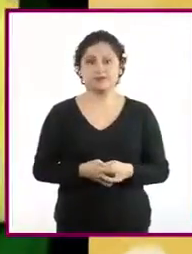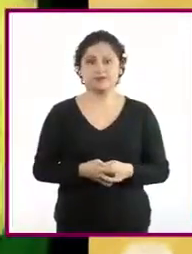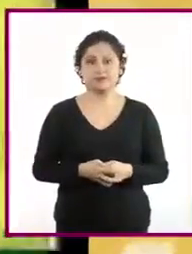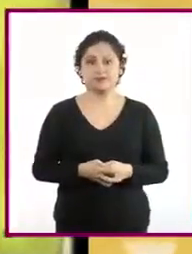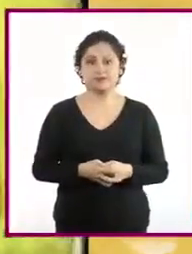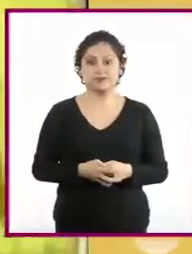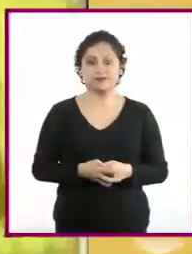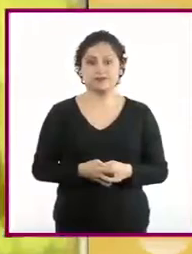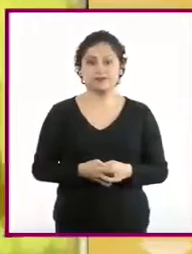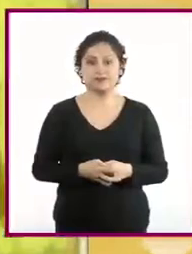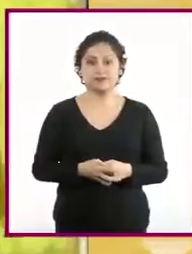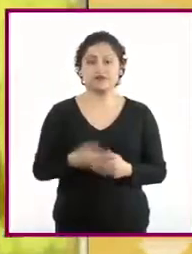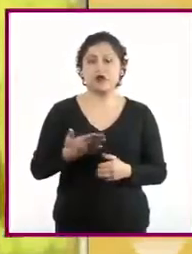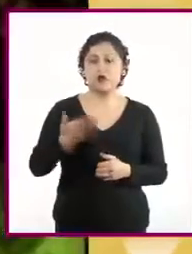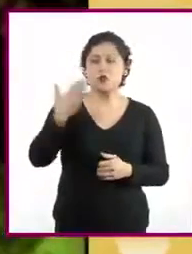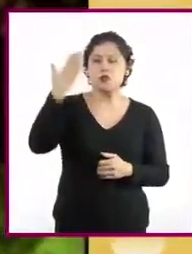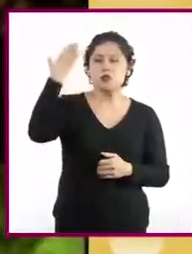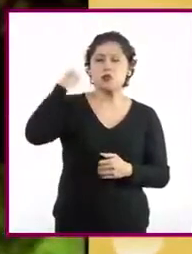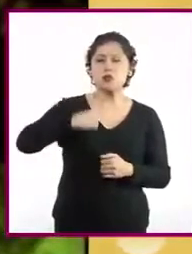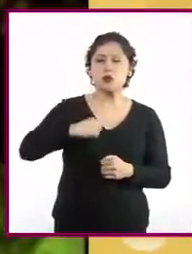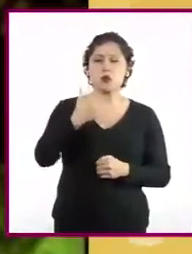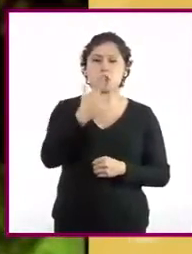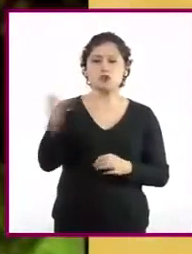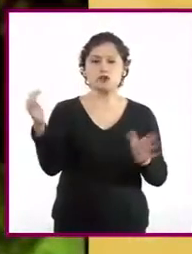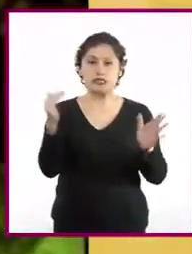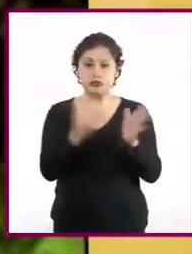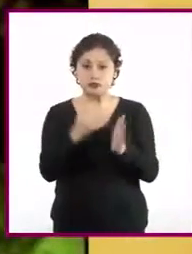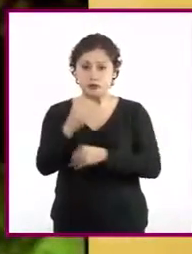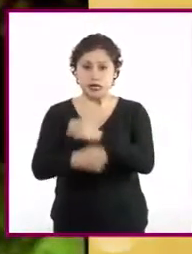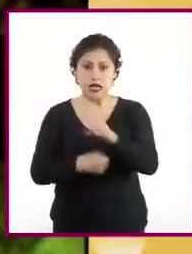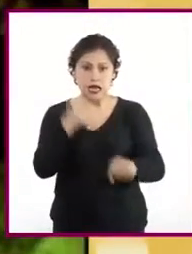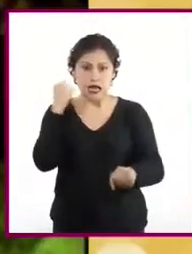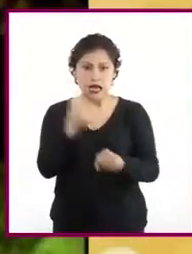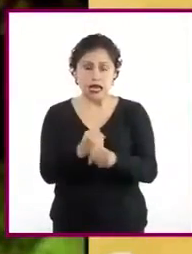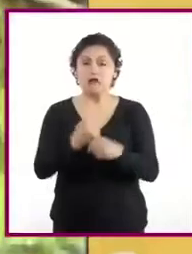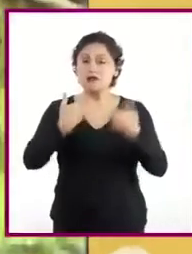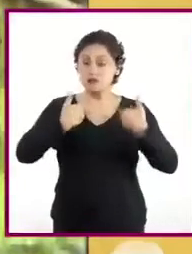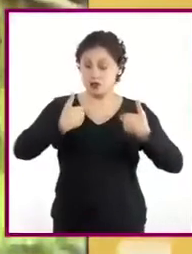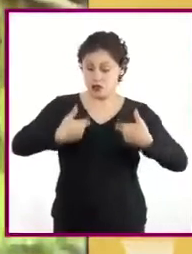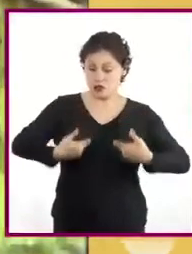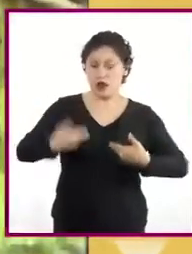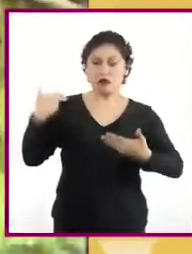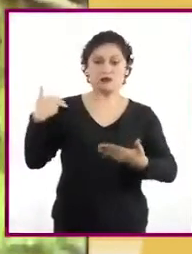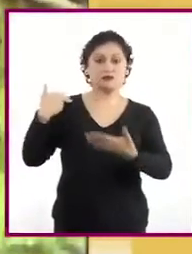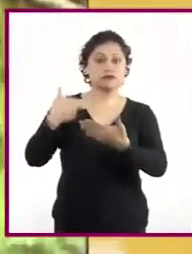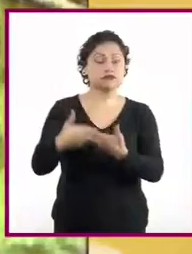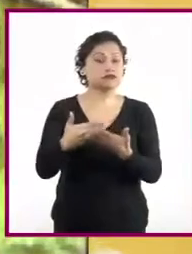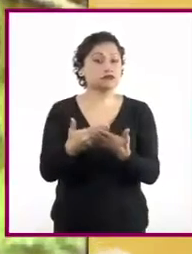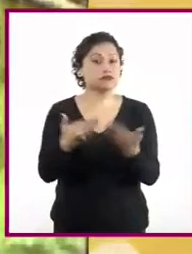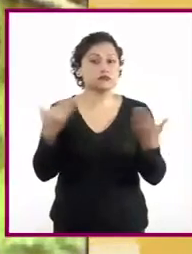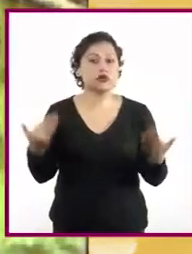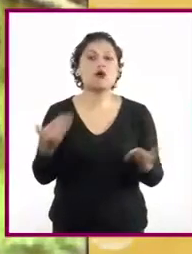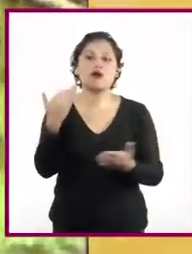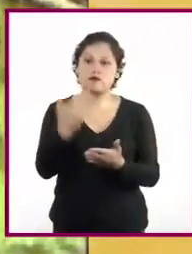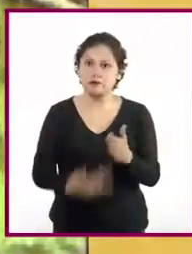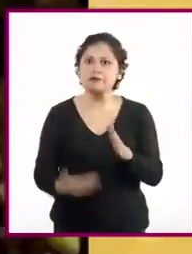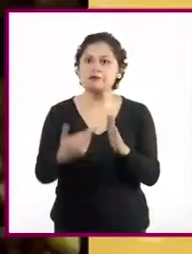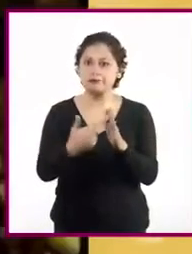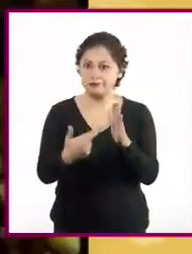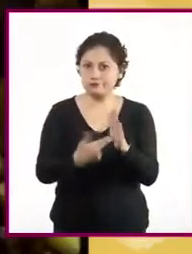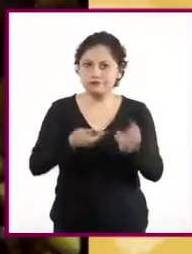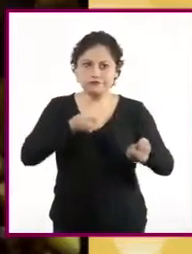Parece ser que a más de 800.000 años de evolución, el ser humano sigue necesitando reglas que guíen su